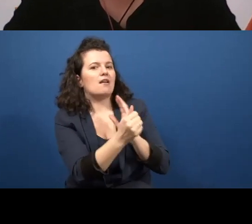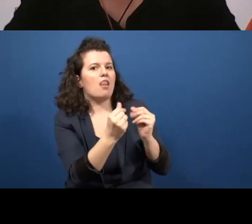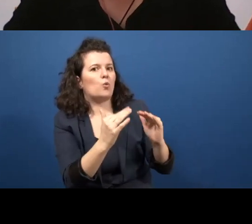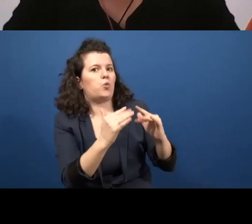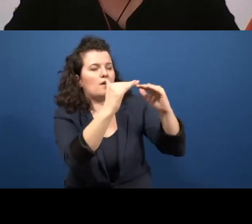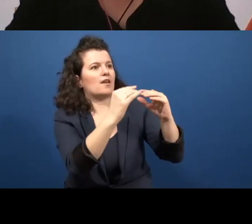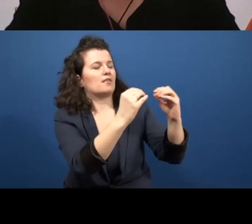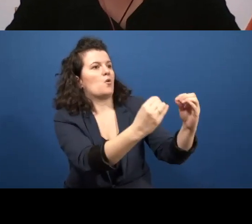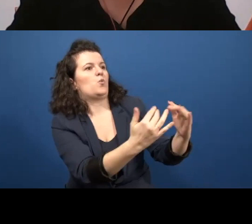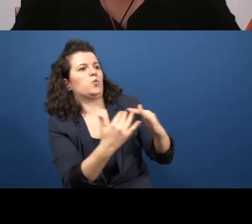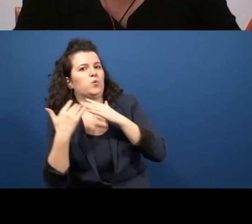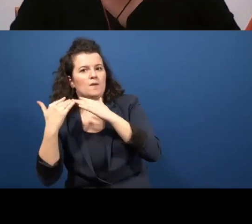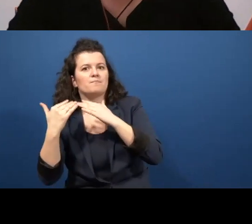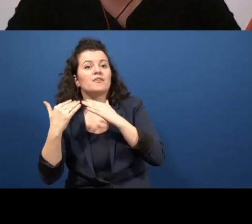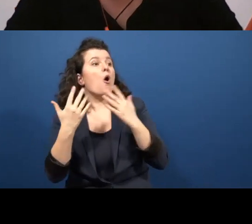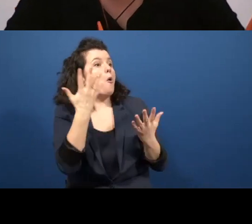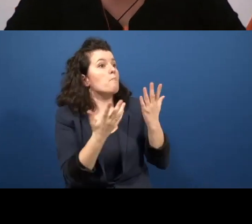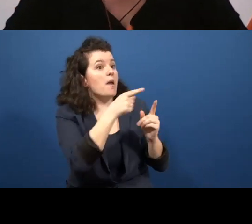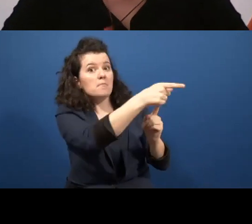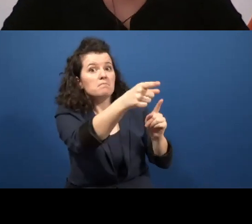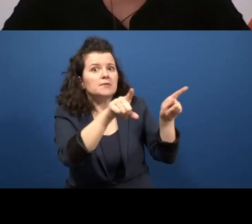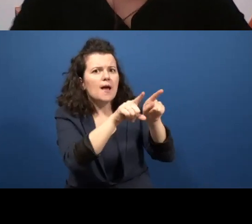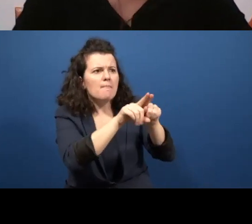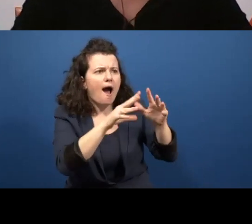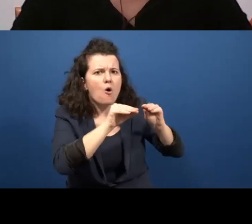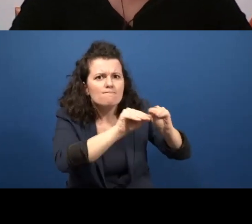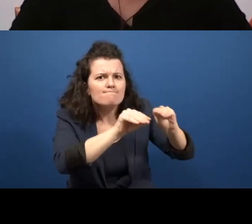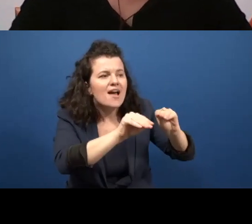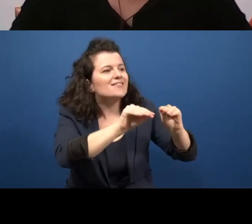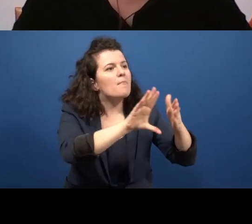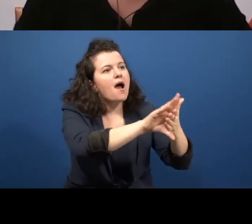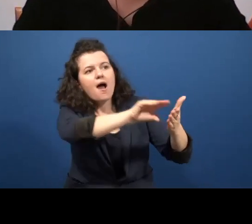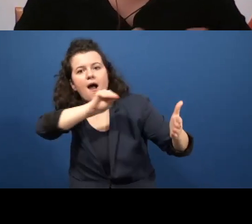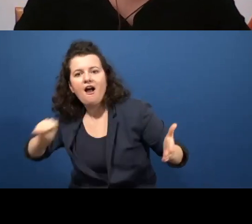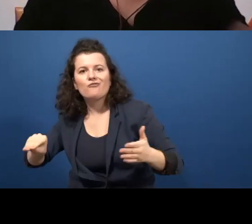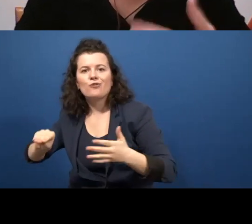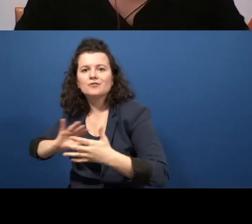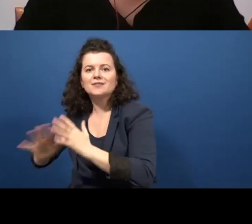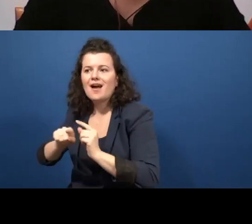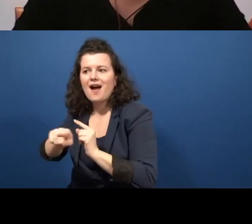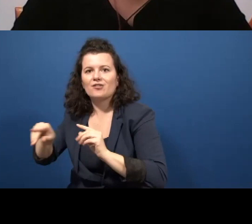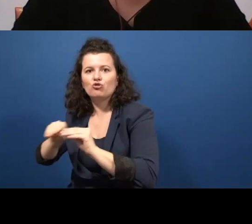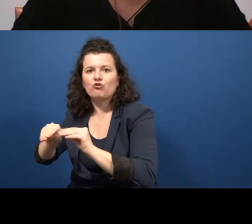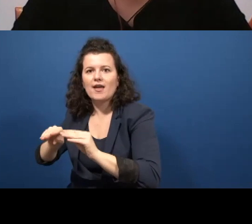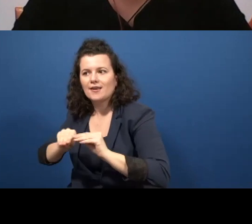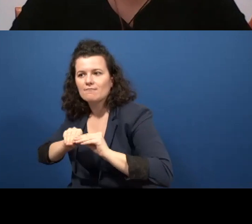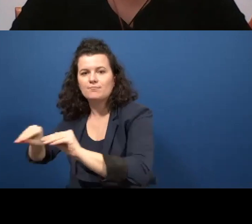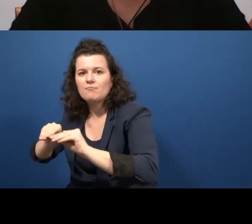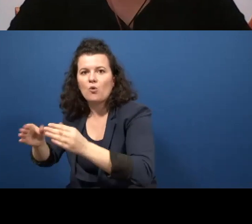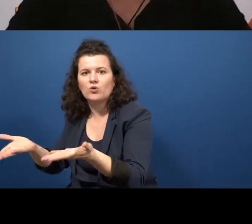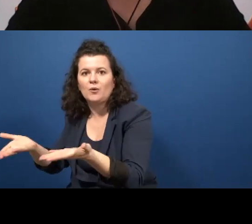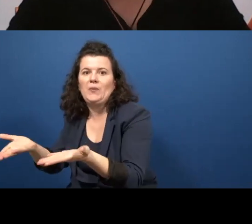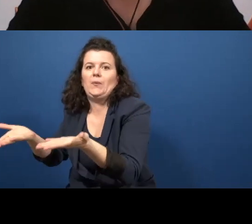de conferencia, ya que las pueden transferir a lo que es la interpretación que se hace en contextos educativos en medios de